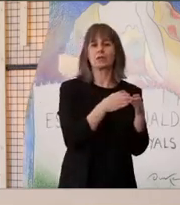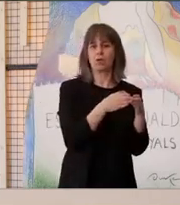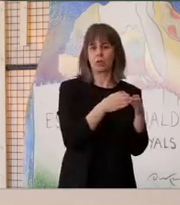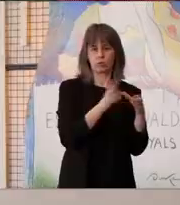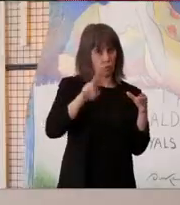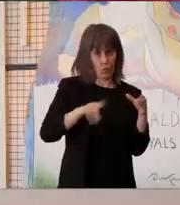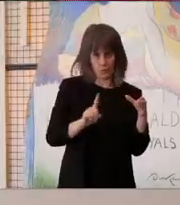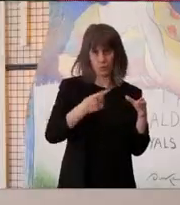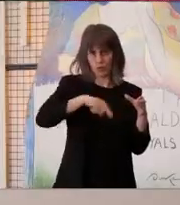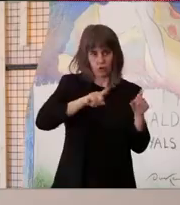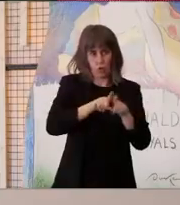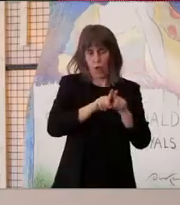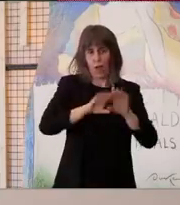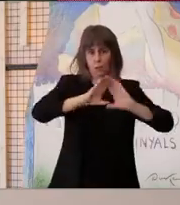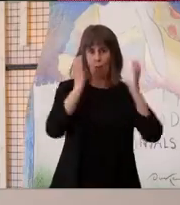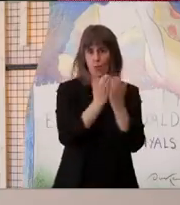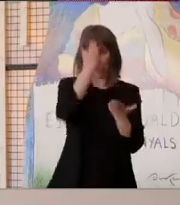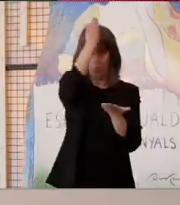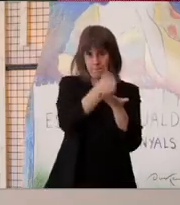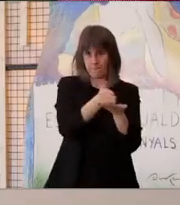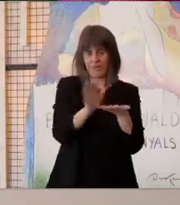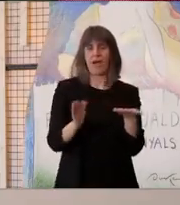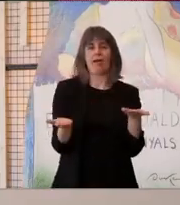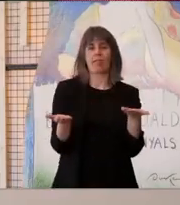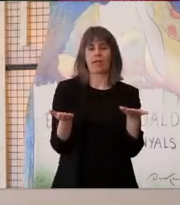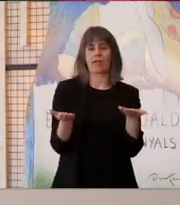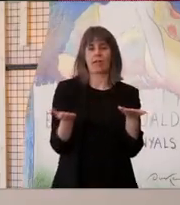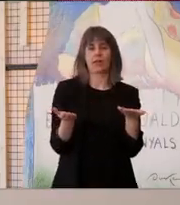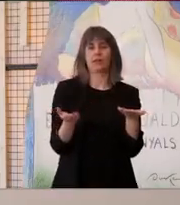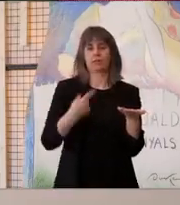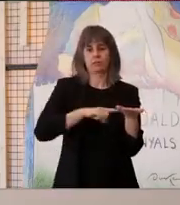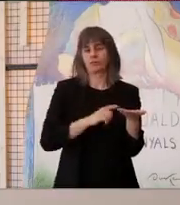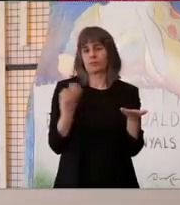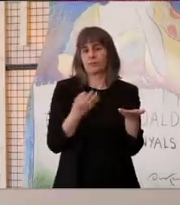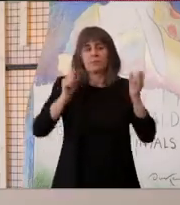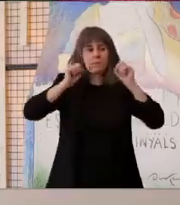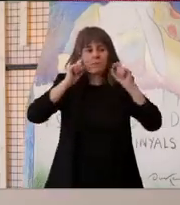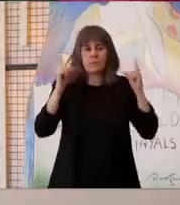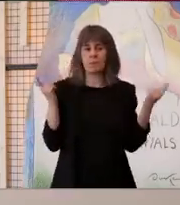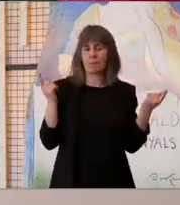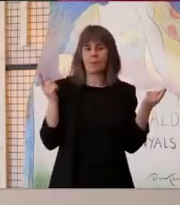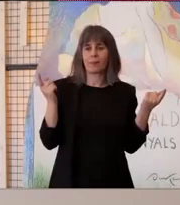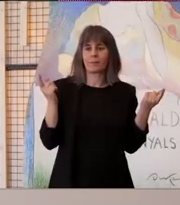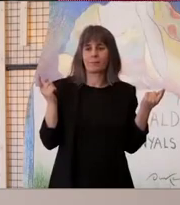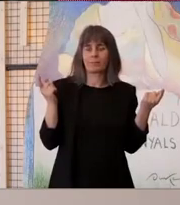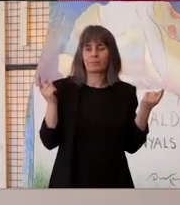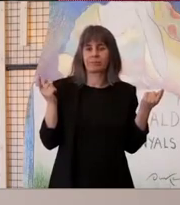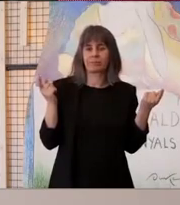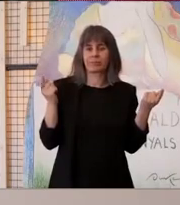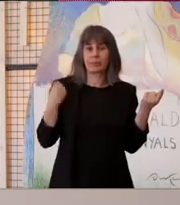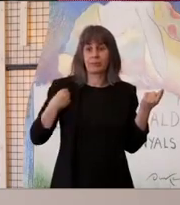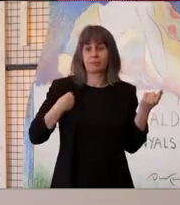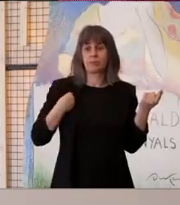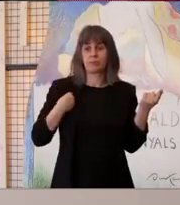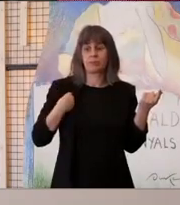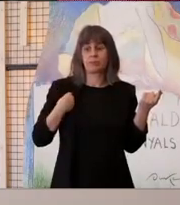del mundo más de la mitad del mundo no y por lo tanto conscientes de que ese ese esa no